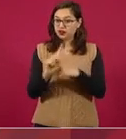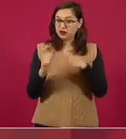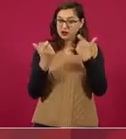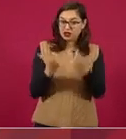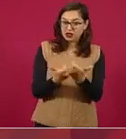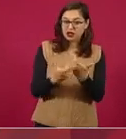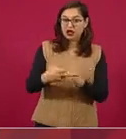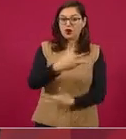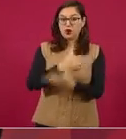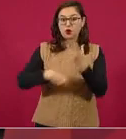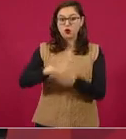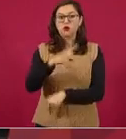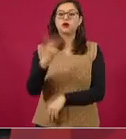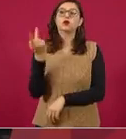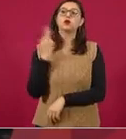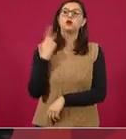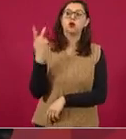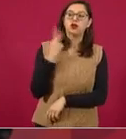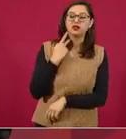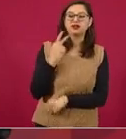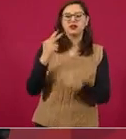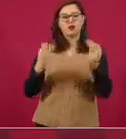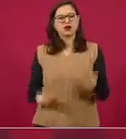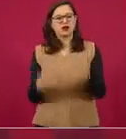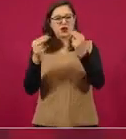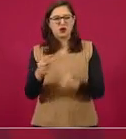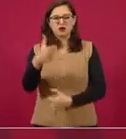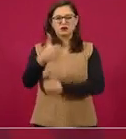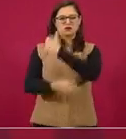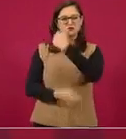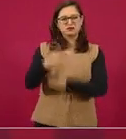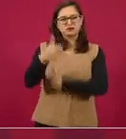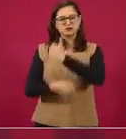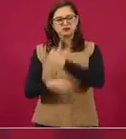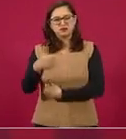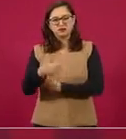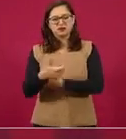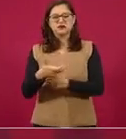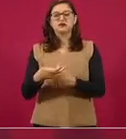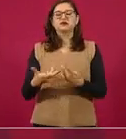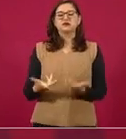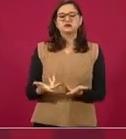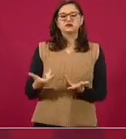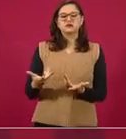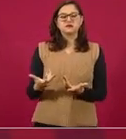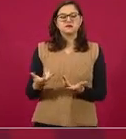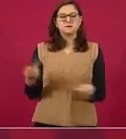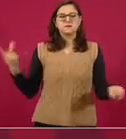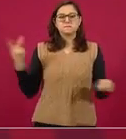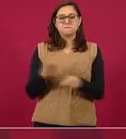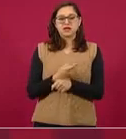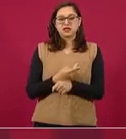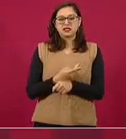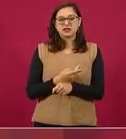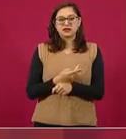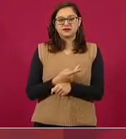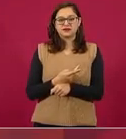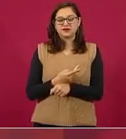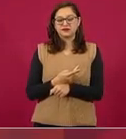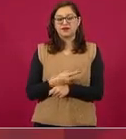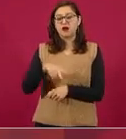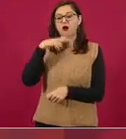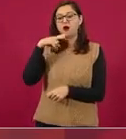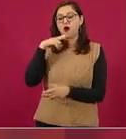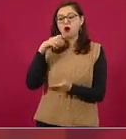políticos, hay competencia. No quisieran que el aguacate mexicano,